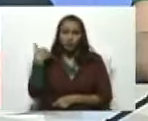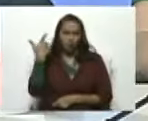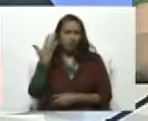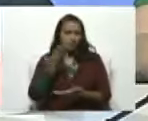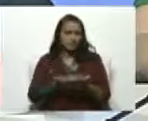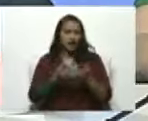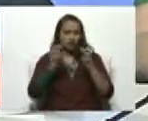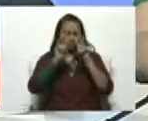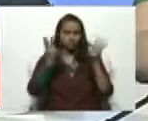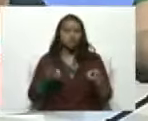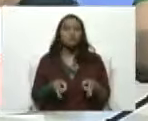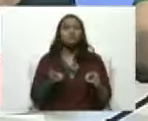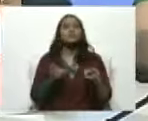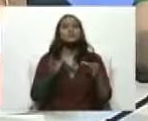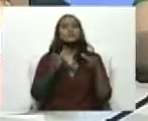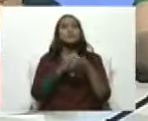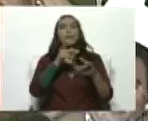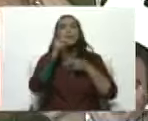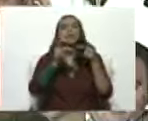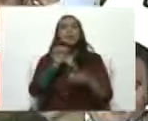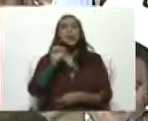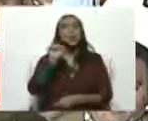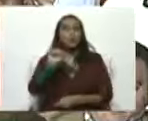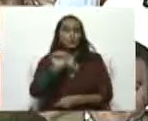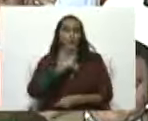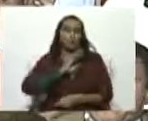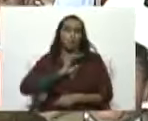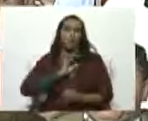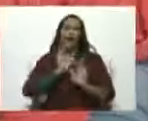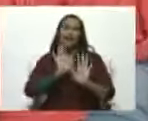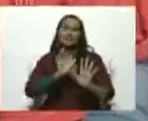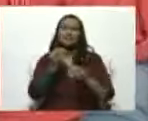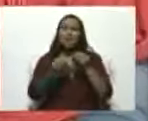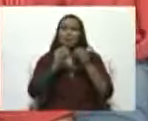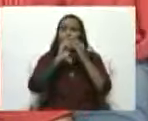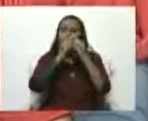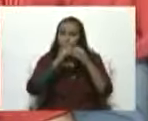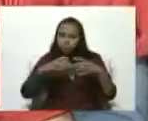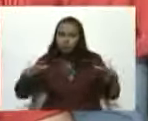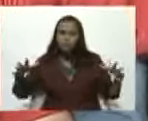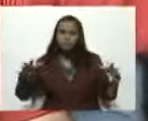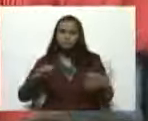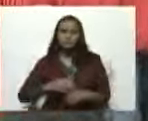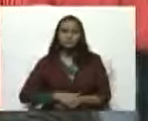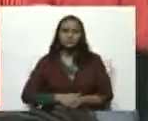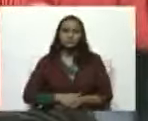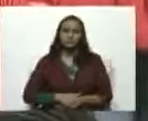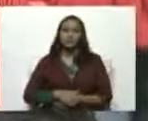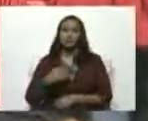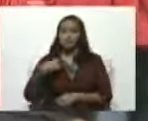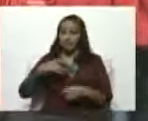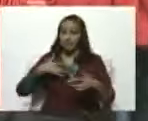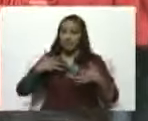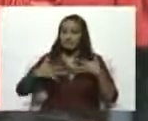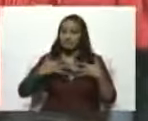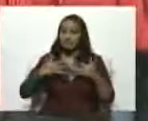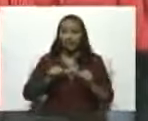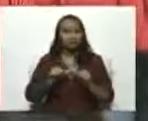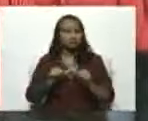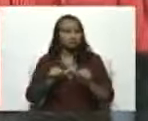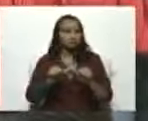el Partido Comunista. Pero ellos tienen su forma de organización y tienen actividad constante en los movimientos